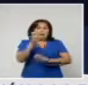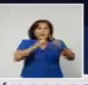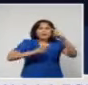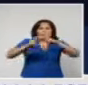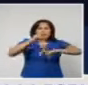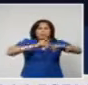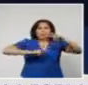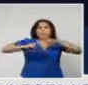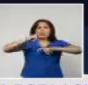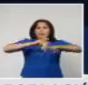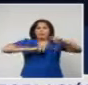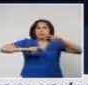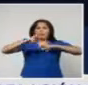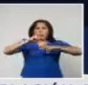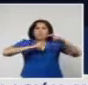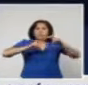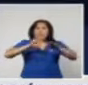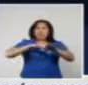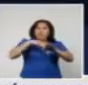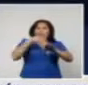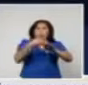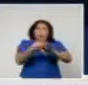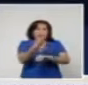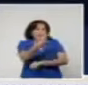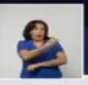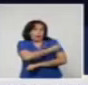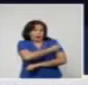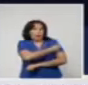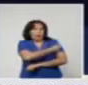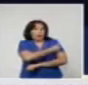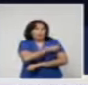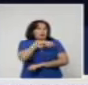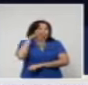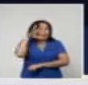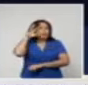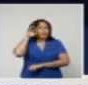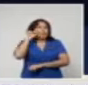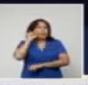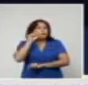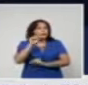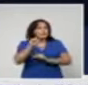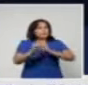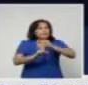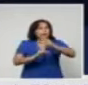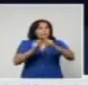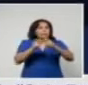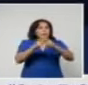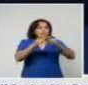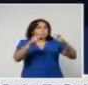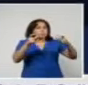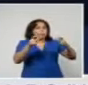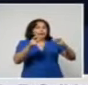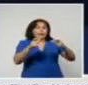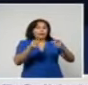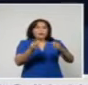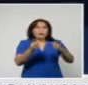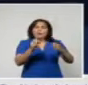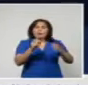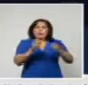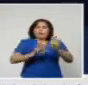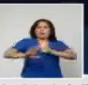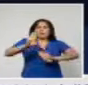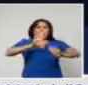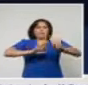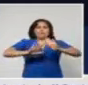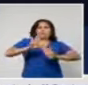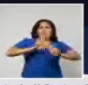hecho, después de aplicada, se ha visto que hay un incremento de la carga de los